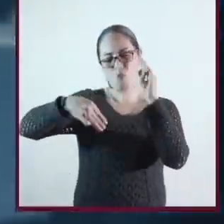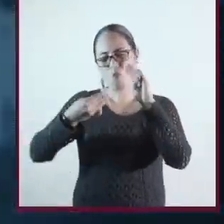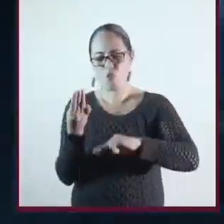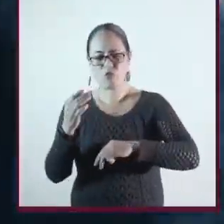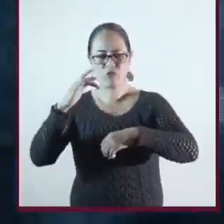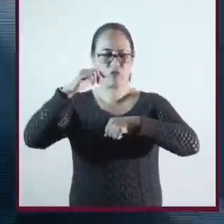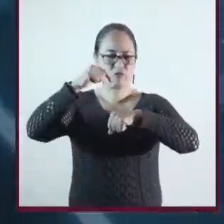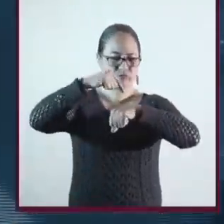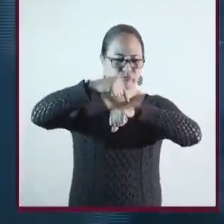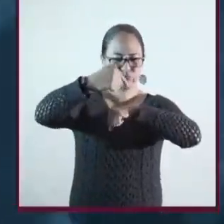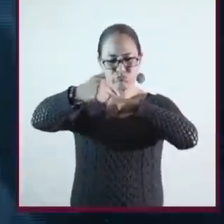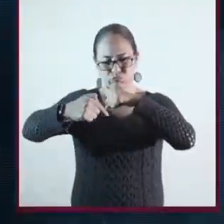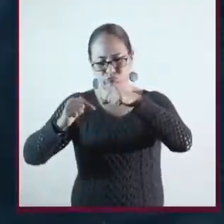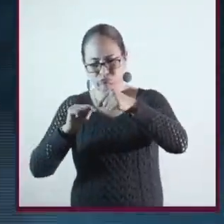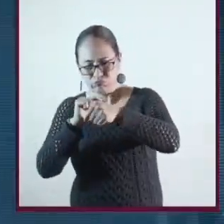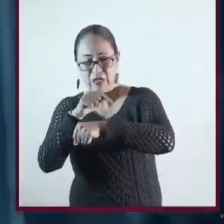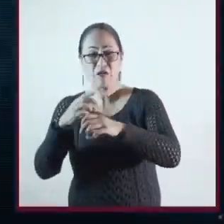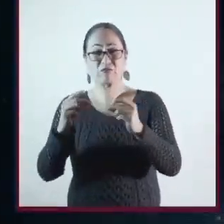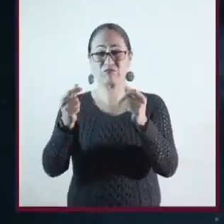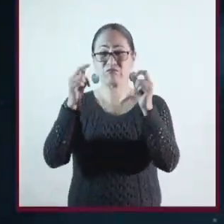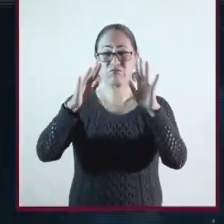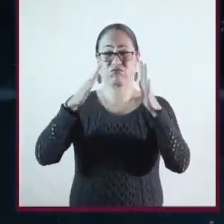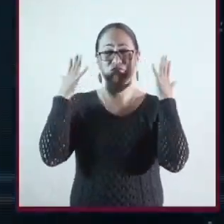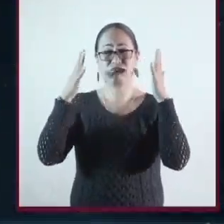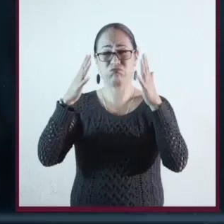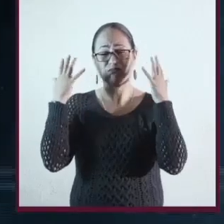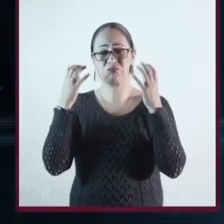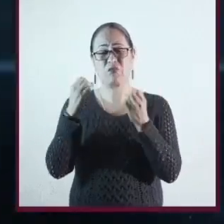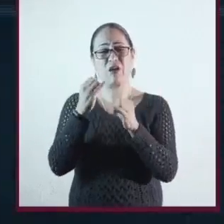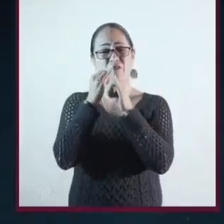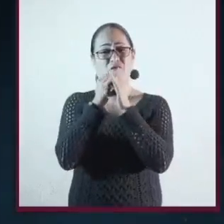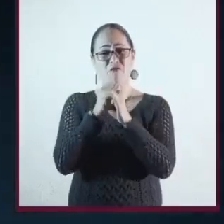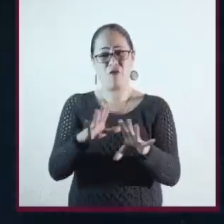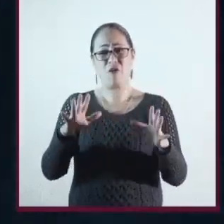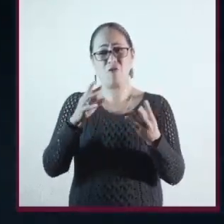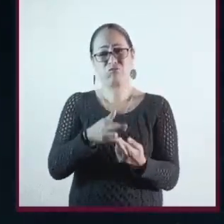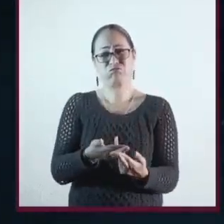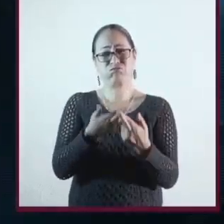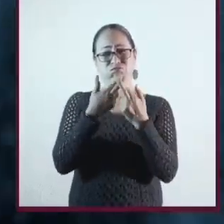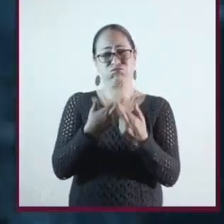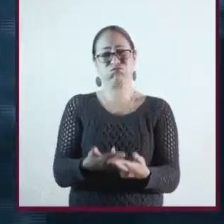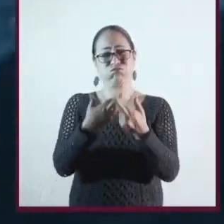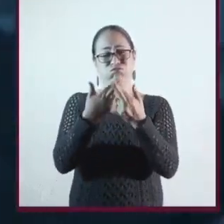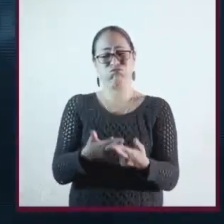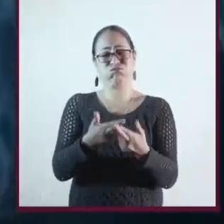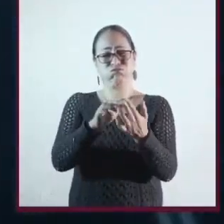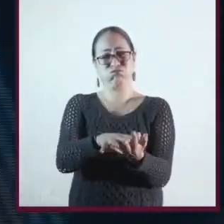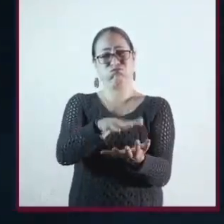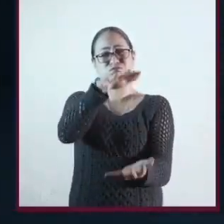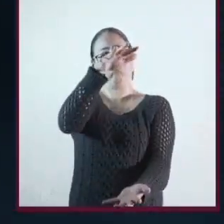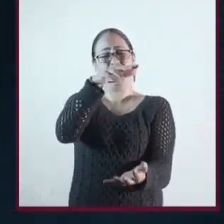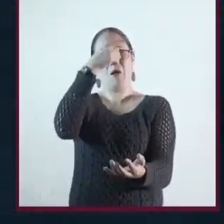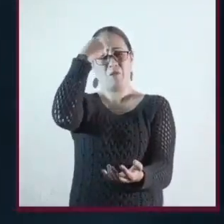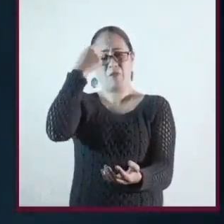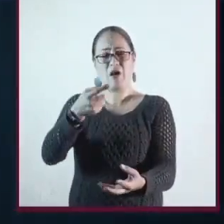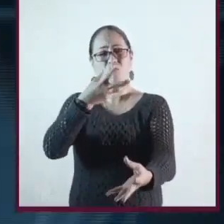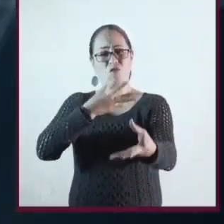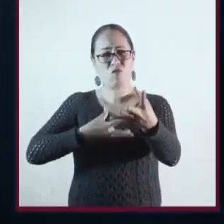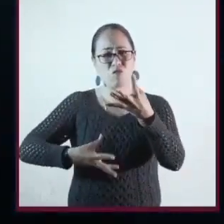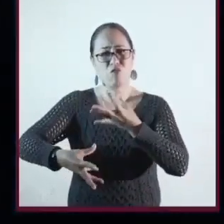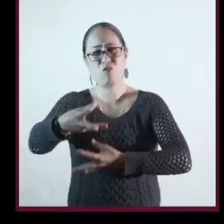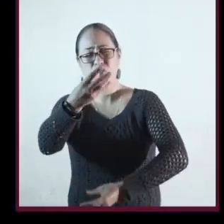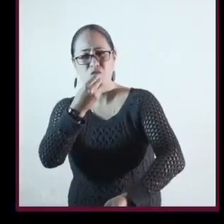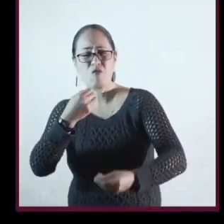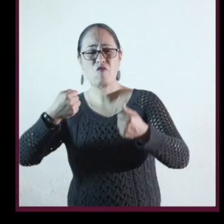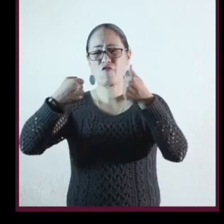día a alta velocidad y en volúmenes enormes para realizar todo tipo de intercambios sin fronteras